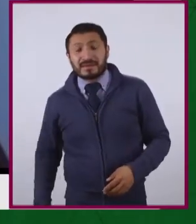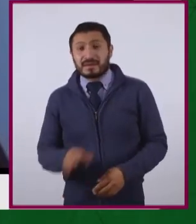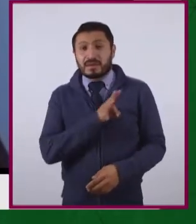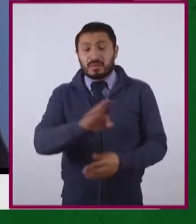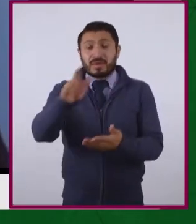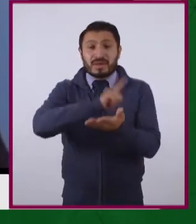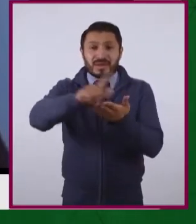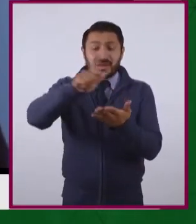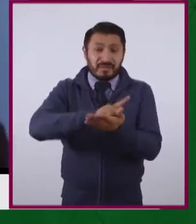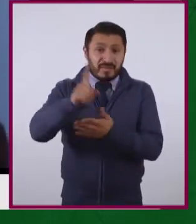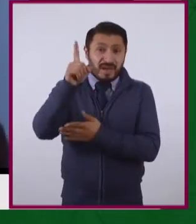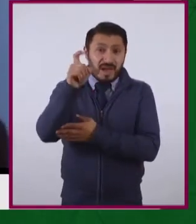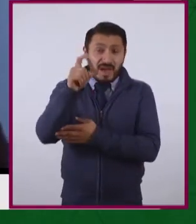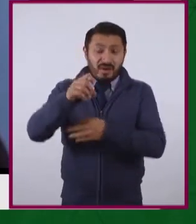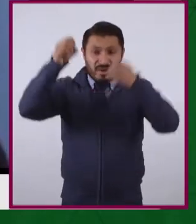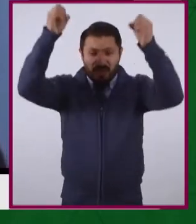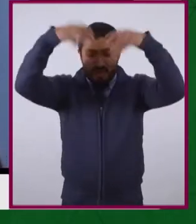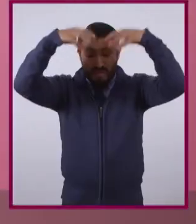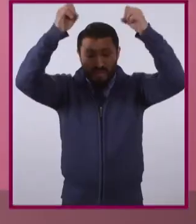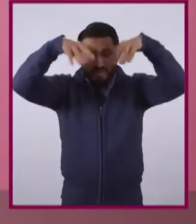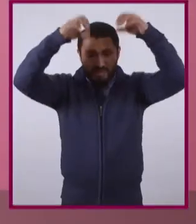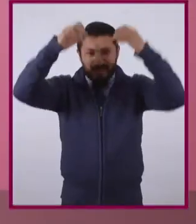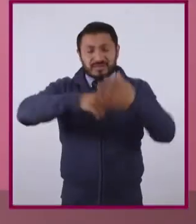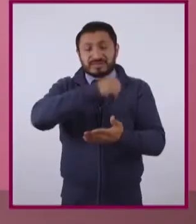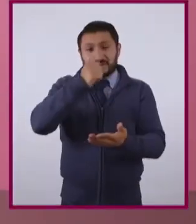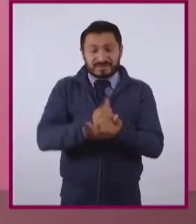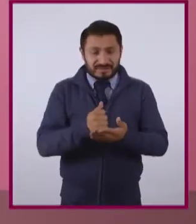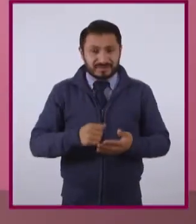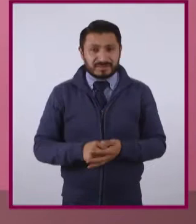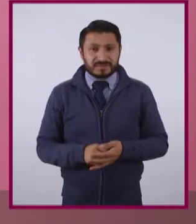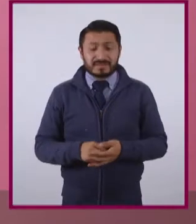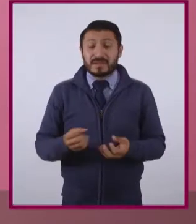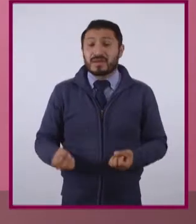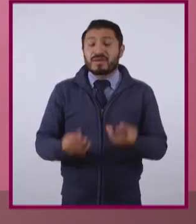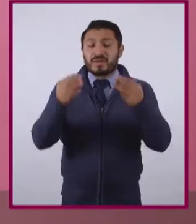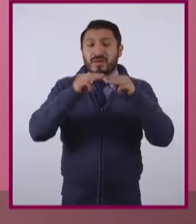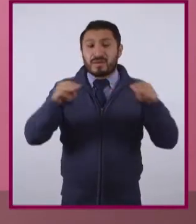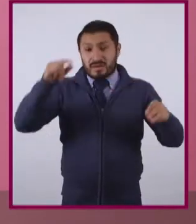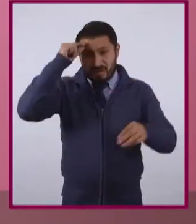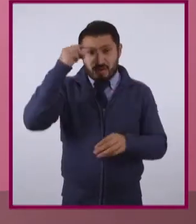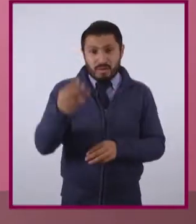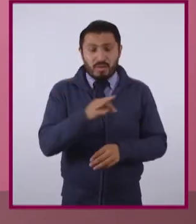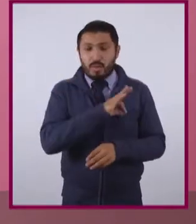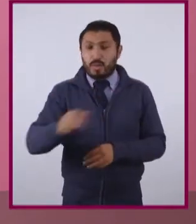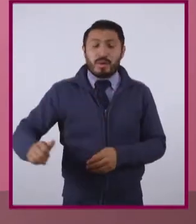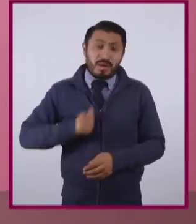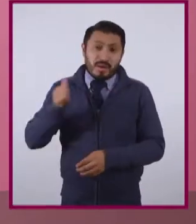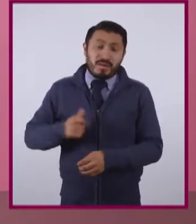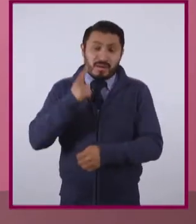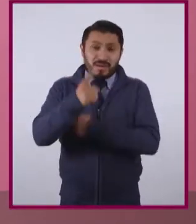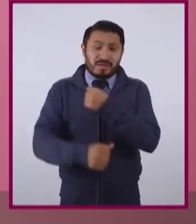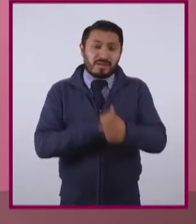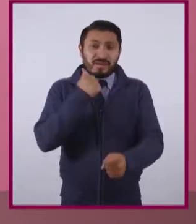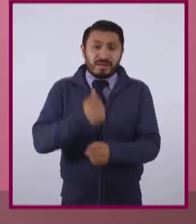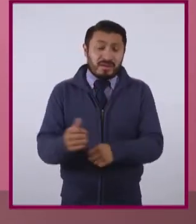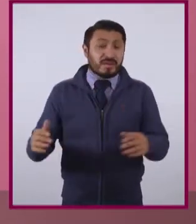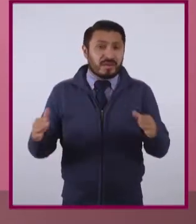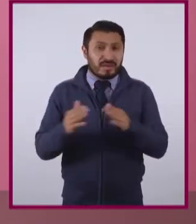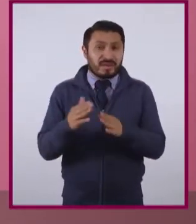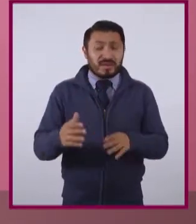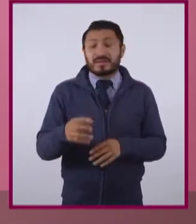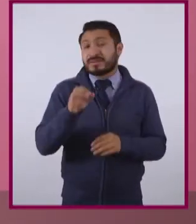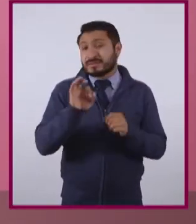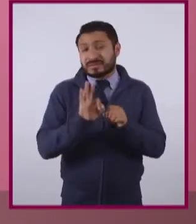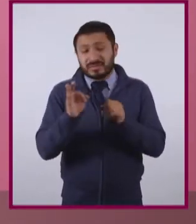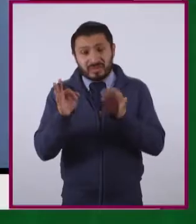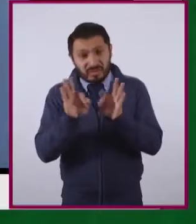de lluvia que cae sucia en la ciudad. ¿Cuántos son los metros cúbicos que se pueden aprovechar anualmente por vivienda con algún sistema de